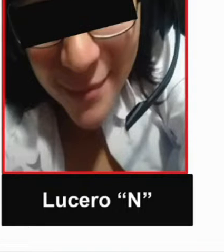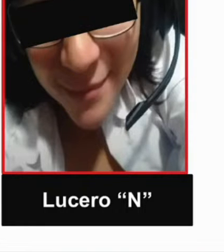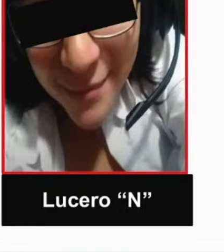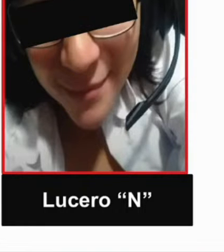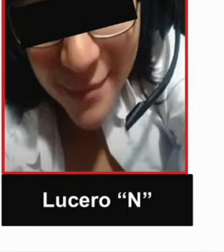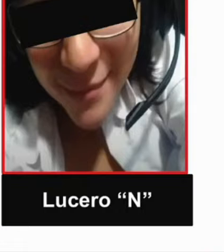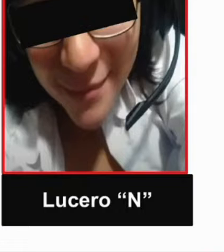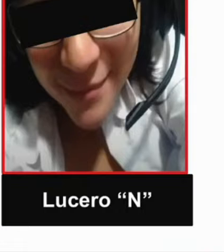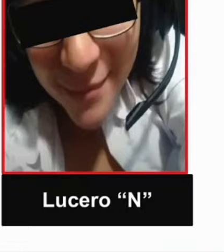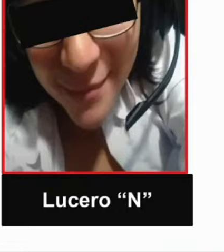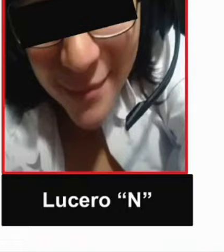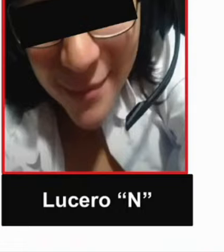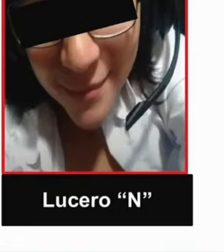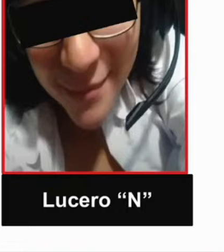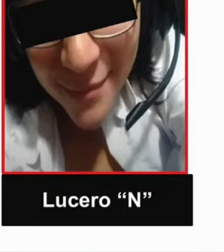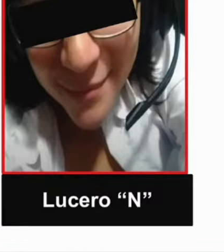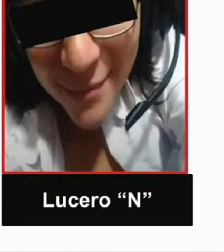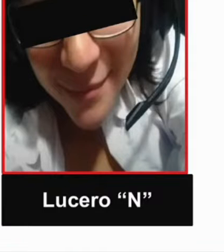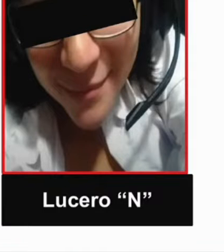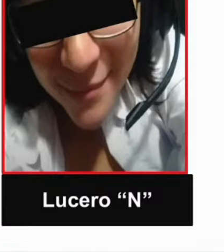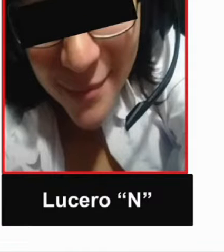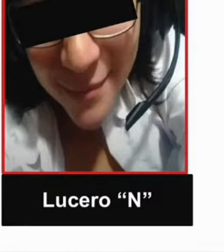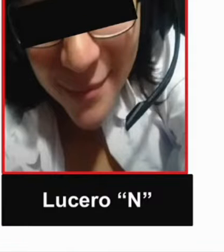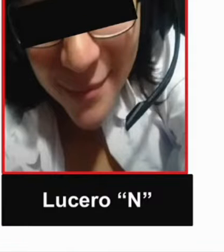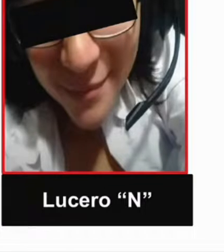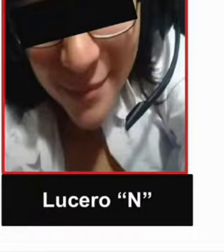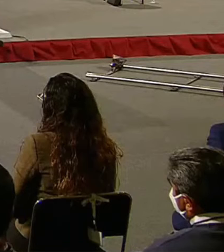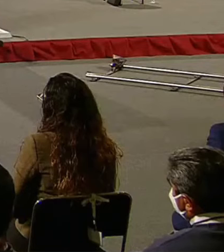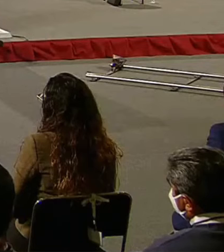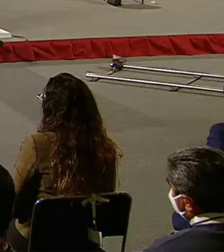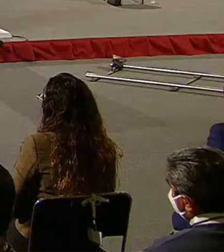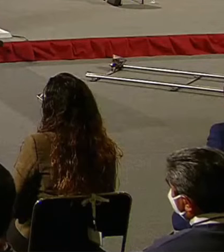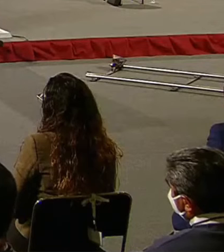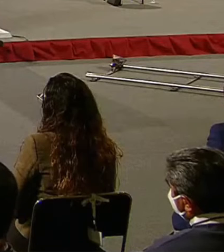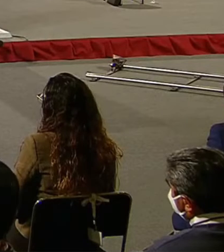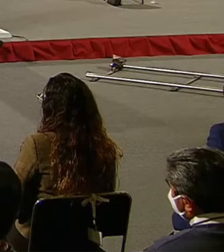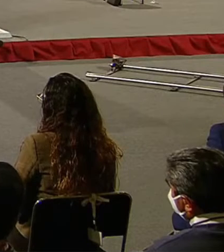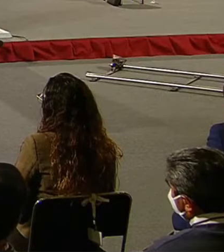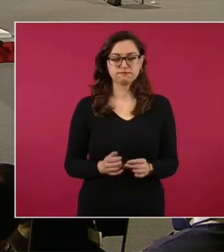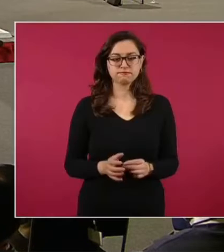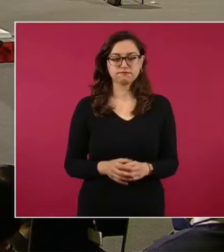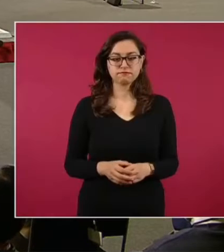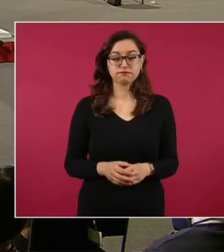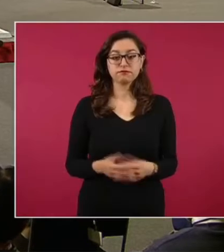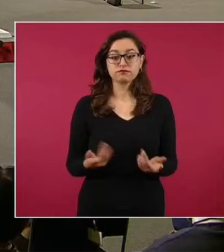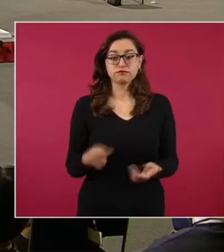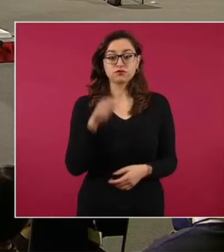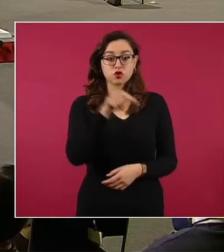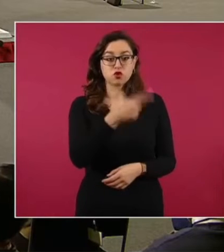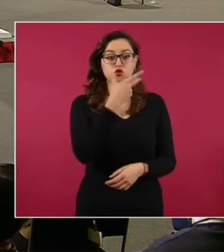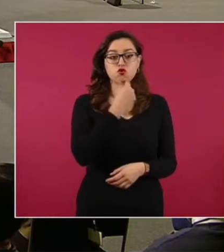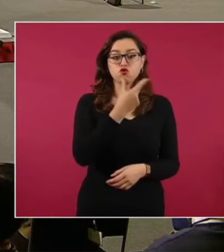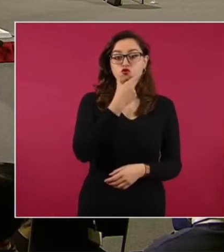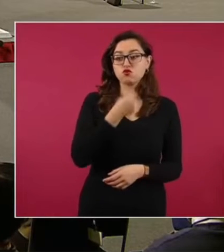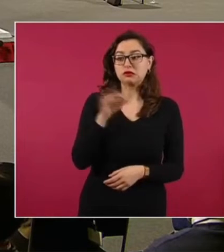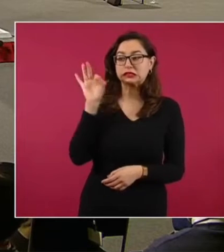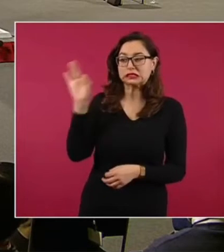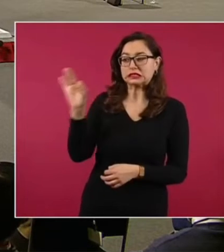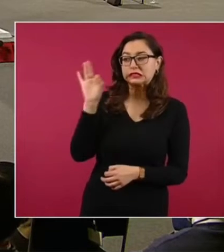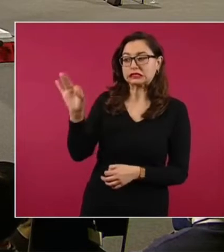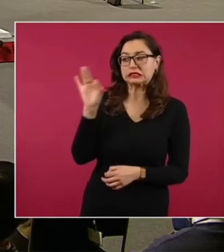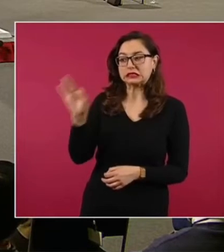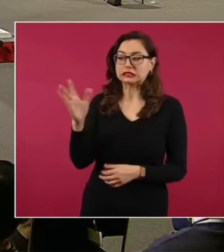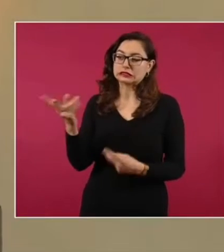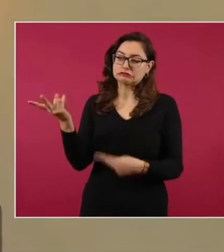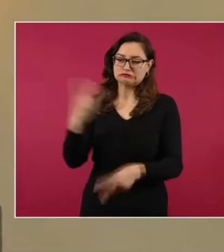que se iba a vestir de mujer en el lugar, pero ya estando en el sitio, en la vivienda, priva de